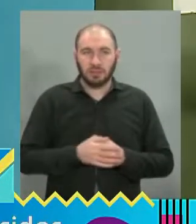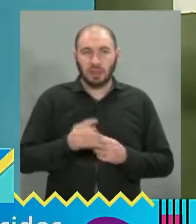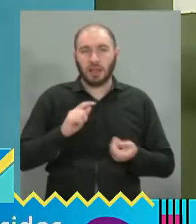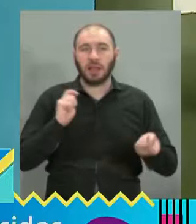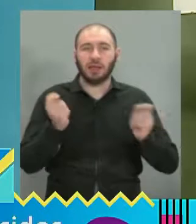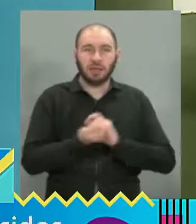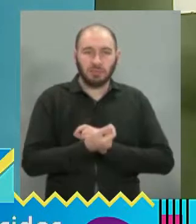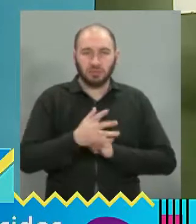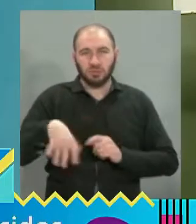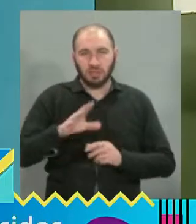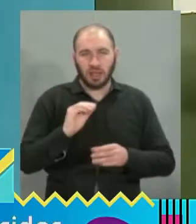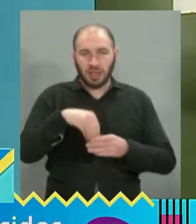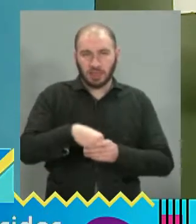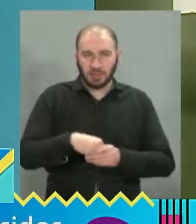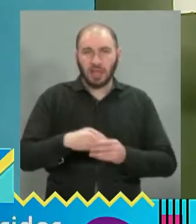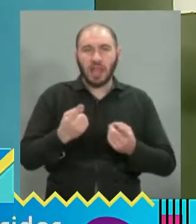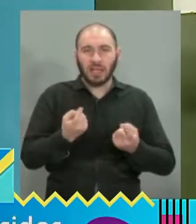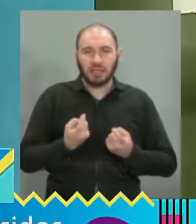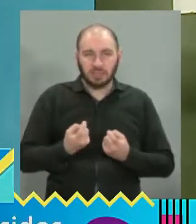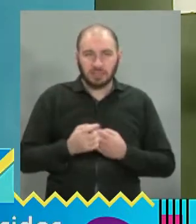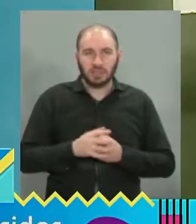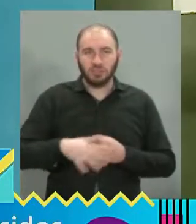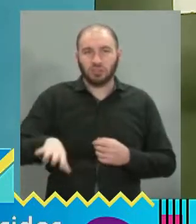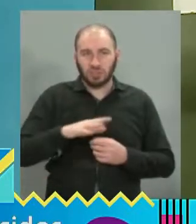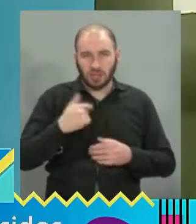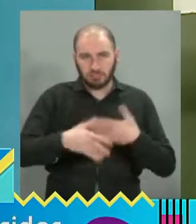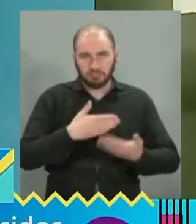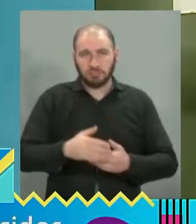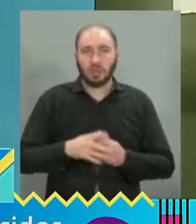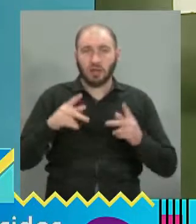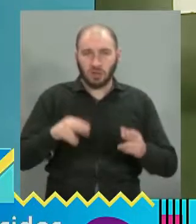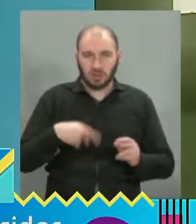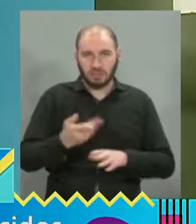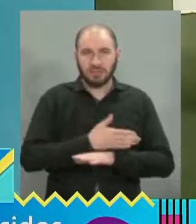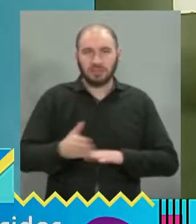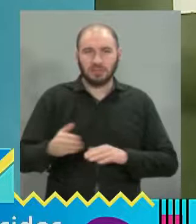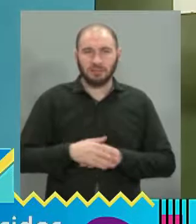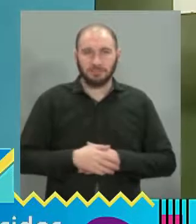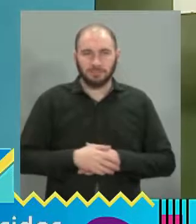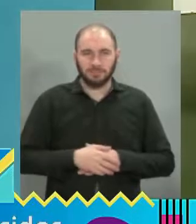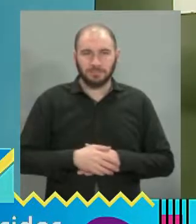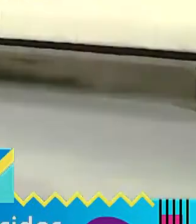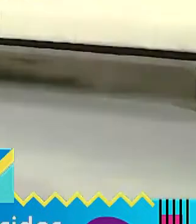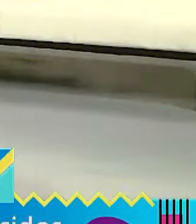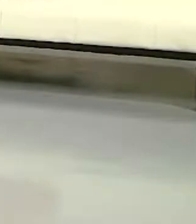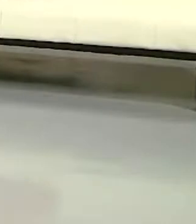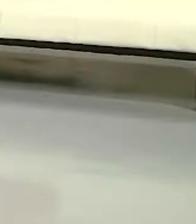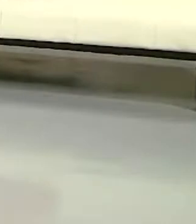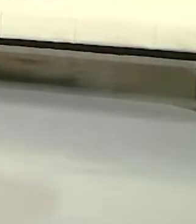estos cambios en la sociedad, ¿sí? estas necesidades sociales que se van dando? Nos vamos a un corte y enseguida continuamos con más distintos parecidos.